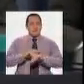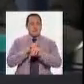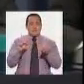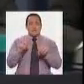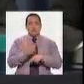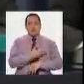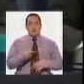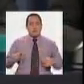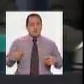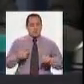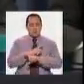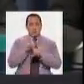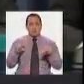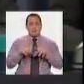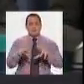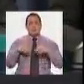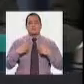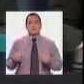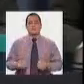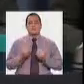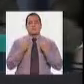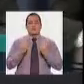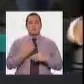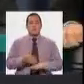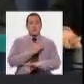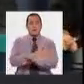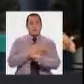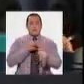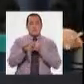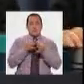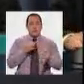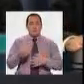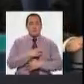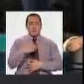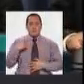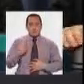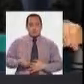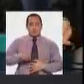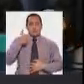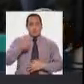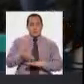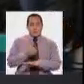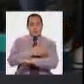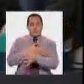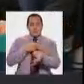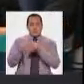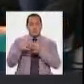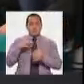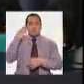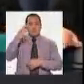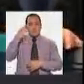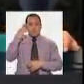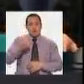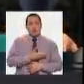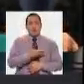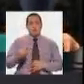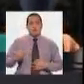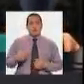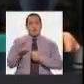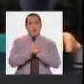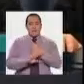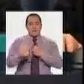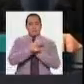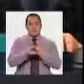gobierno no lo va a permitir. Porque yo, como ya lo ha mencionado el presidente del Consejo de Ministros, es una política del gobierno la